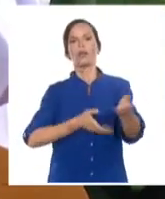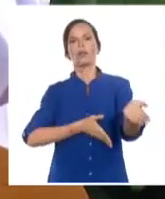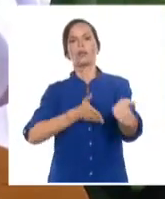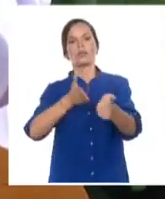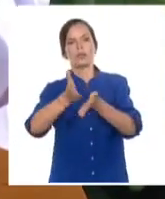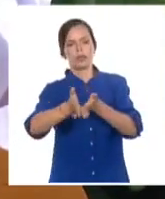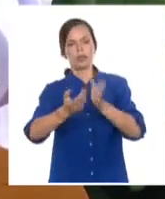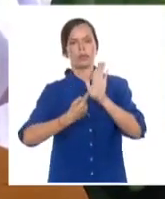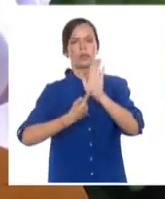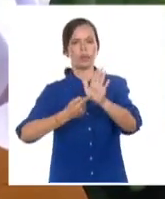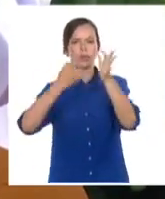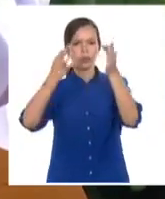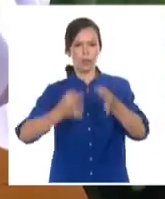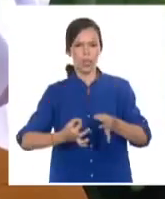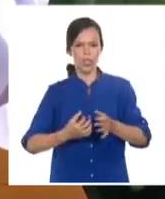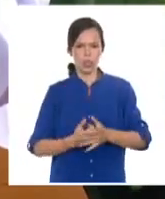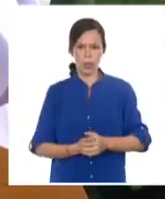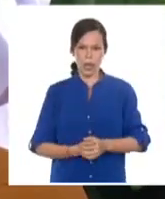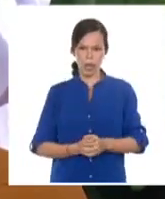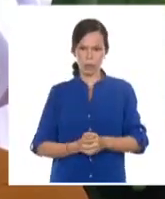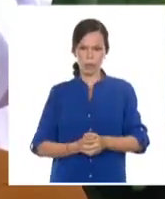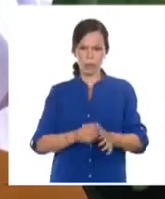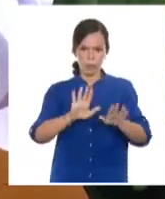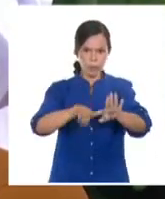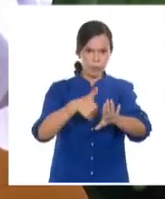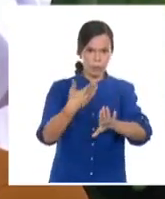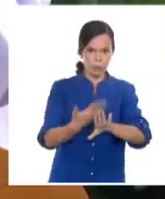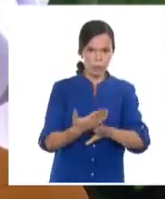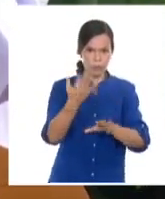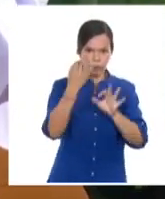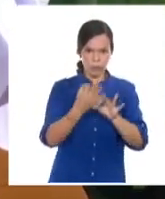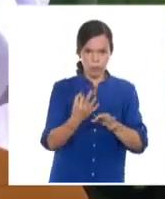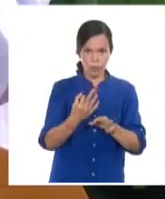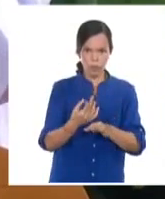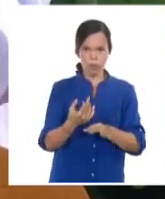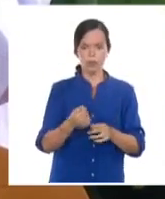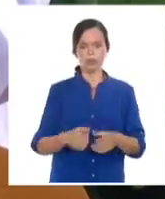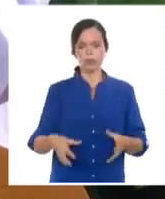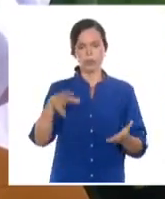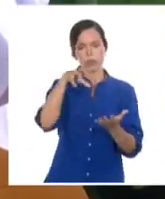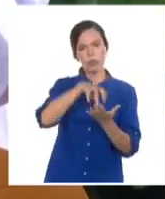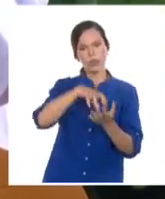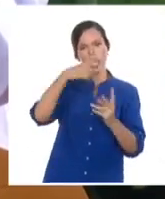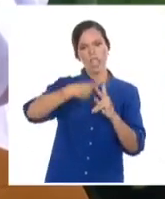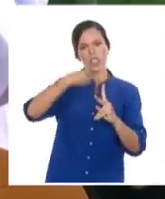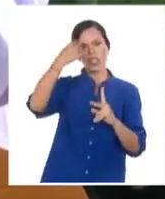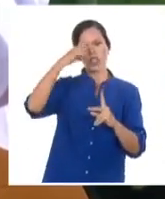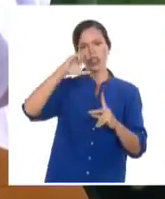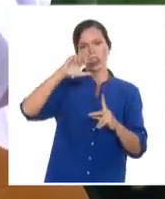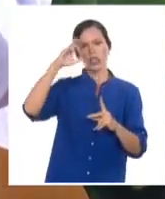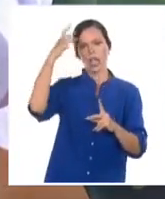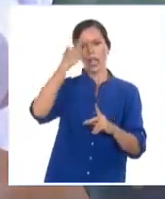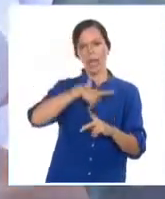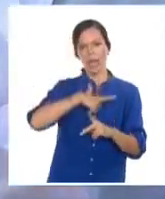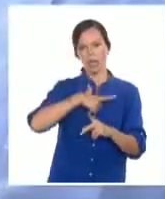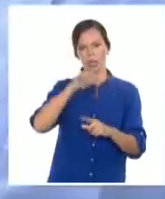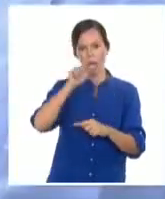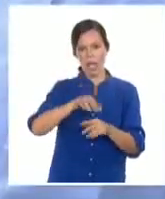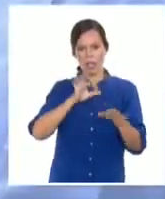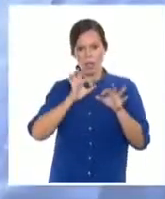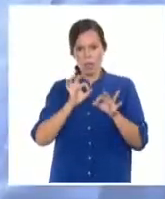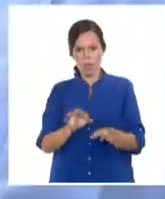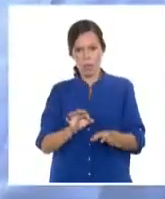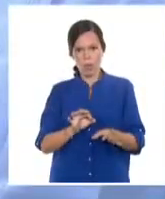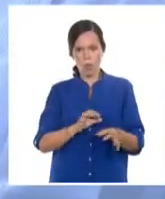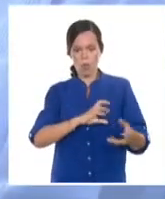alzamiento de la de majagua en el poblado de yara El naciente ejército mí sufriría su primer revés de combate